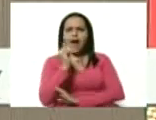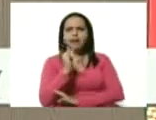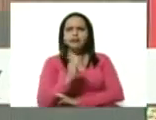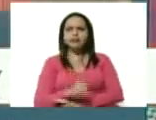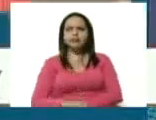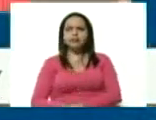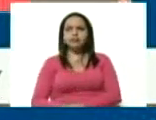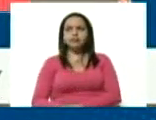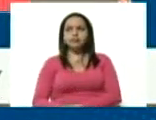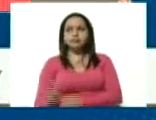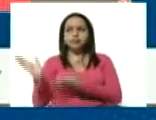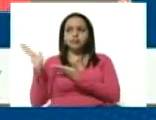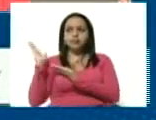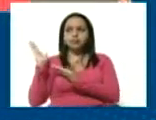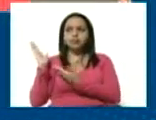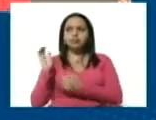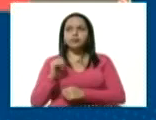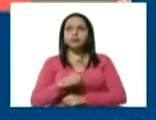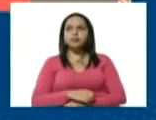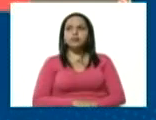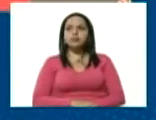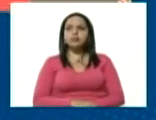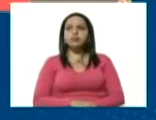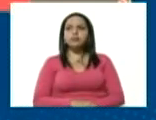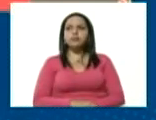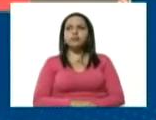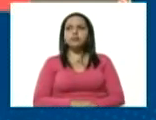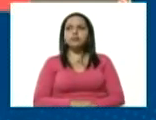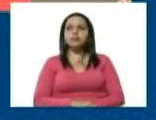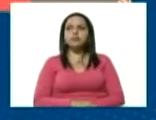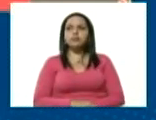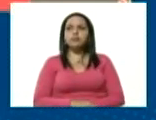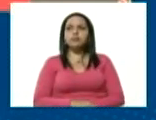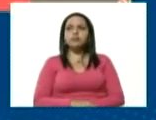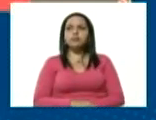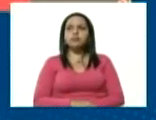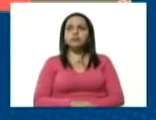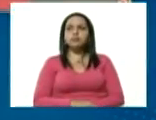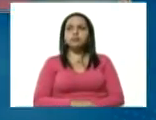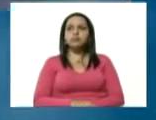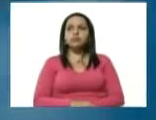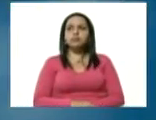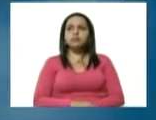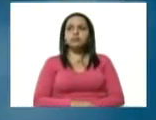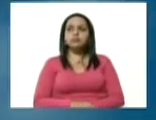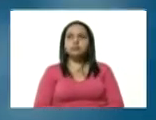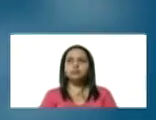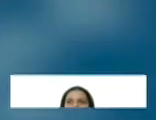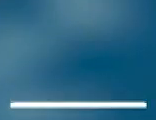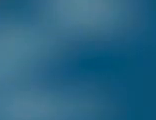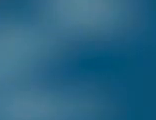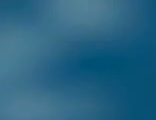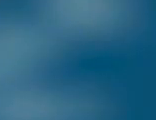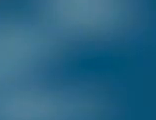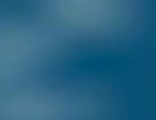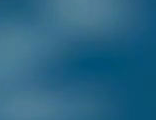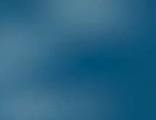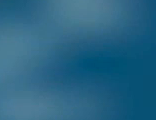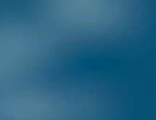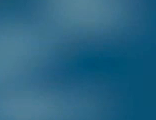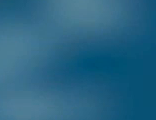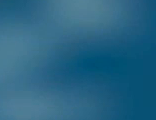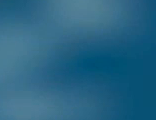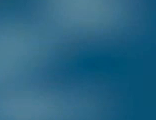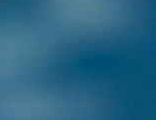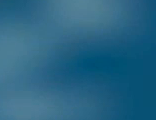Ahí está. Fíjense, si agarramos los casos, ahí registra La Guajira,